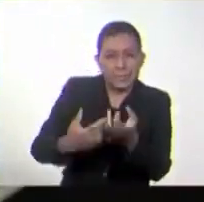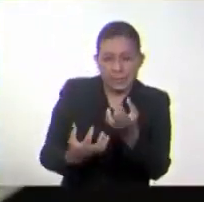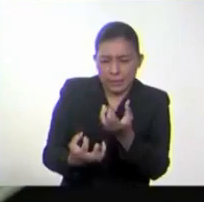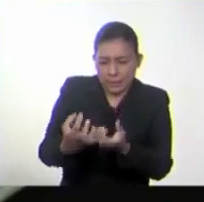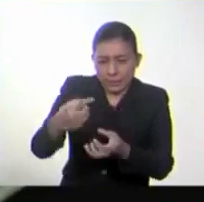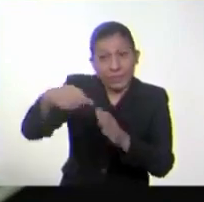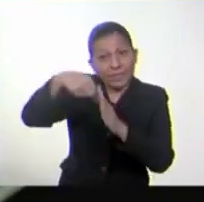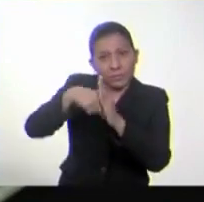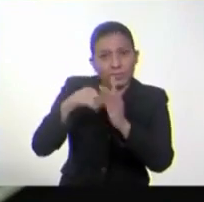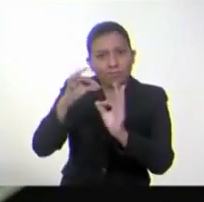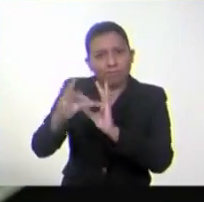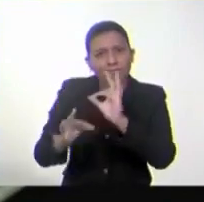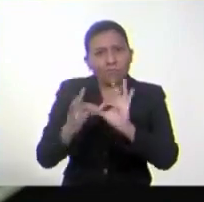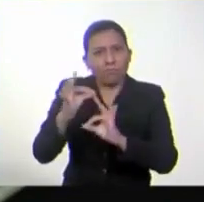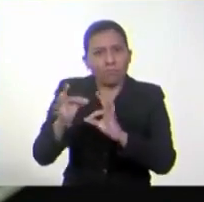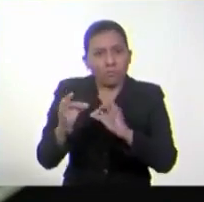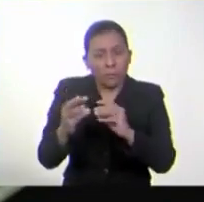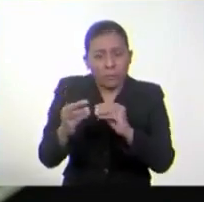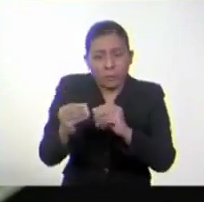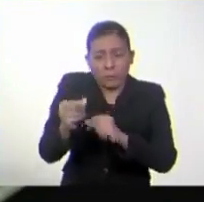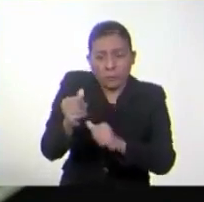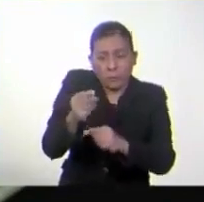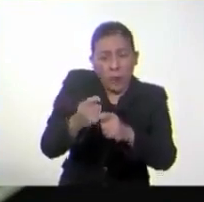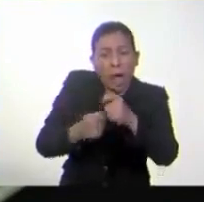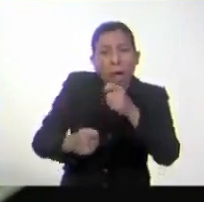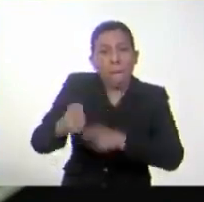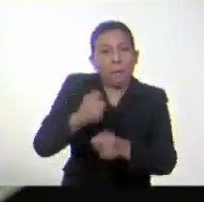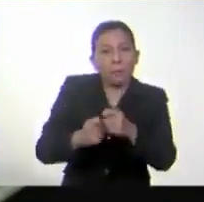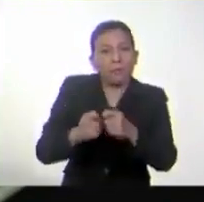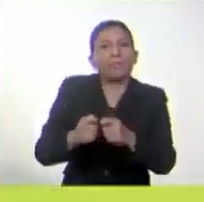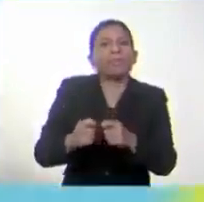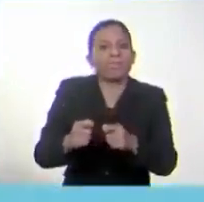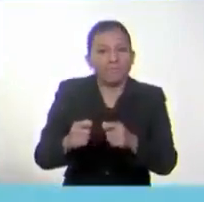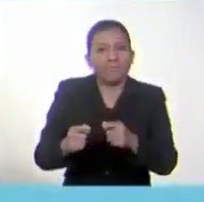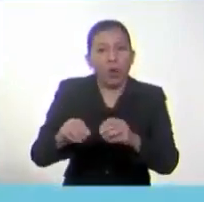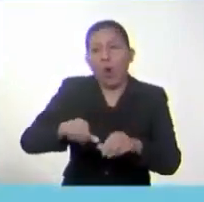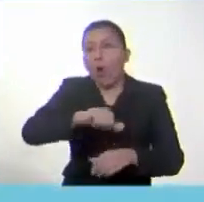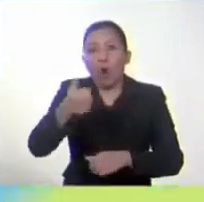la molécula sea reemplazado por átomos de hidrógeno.